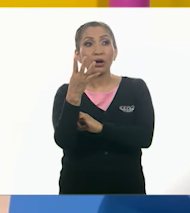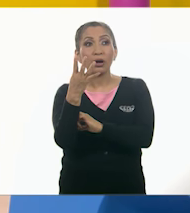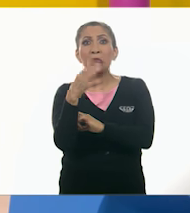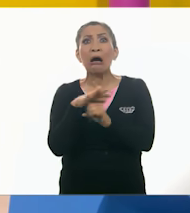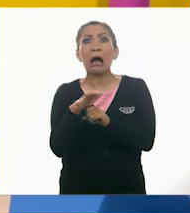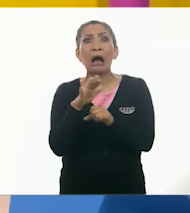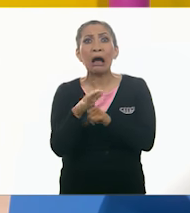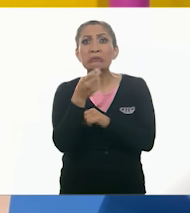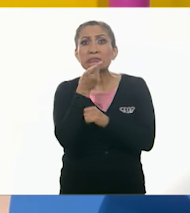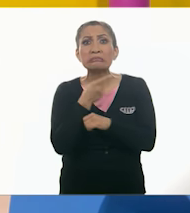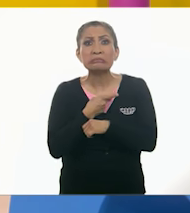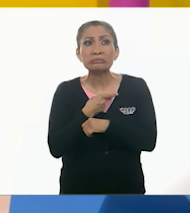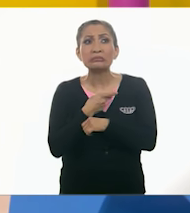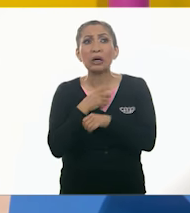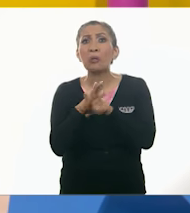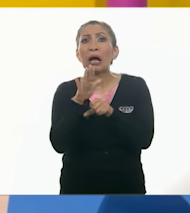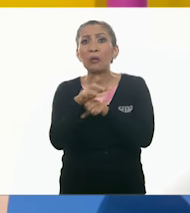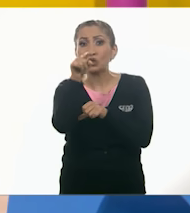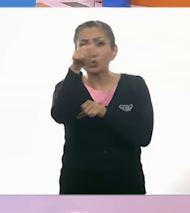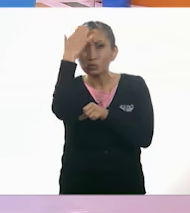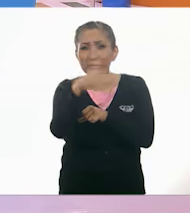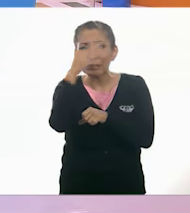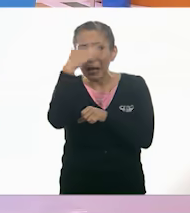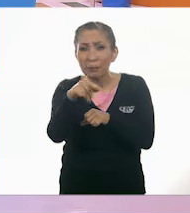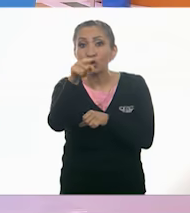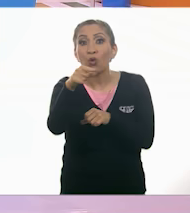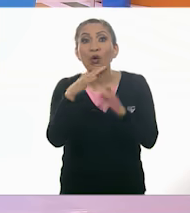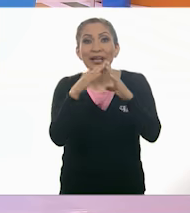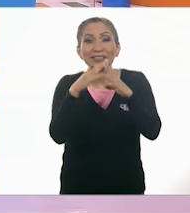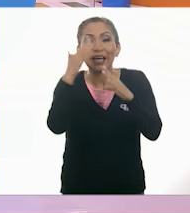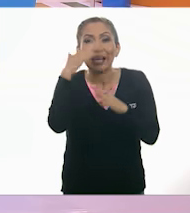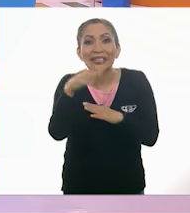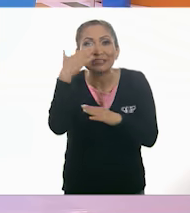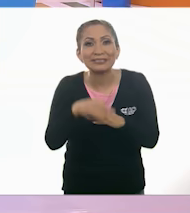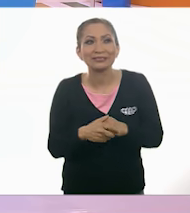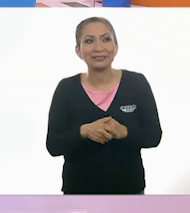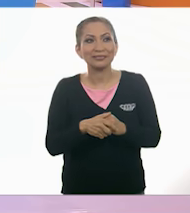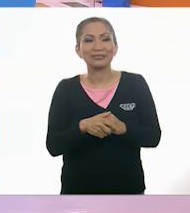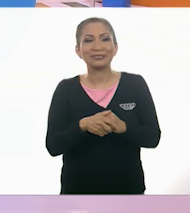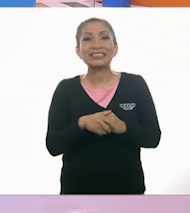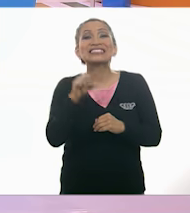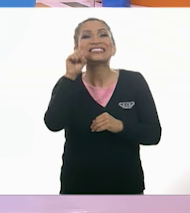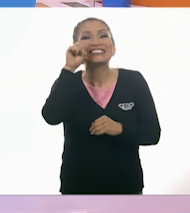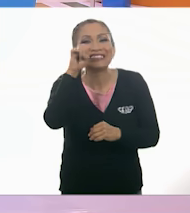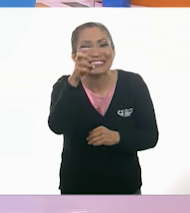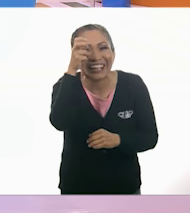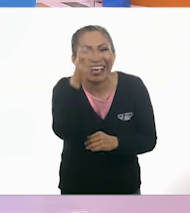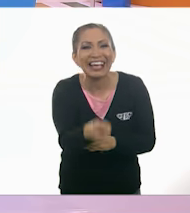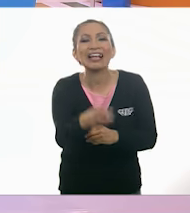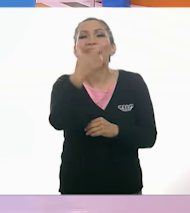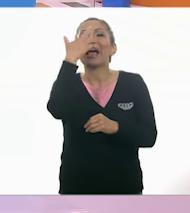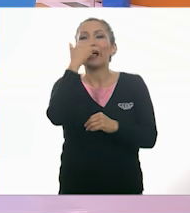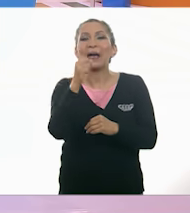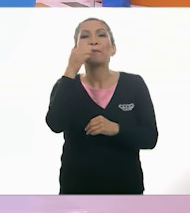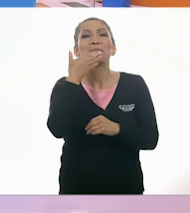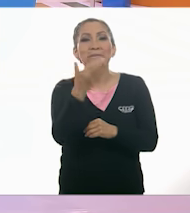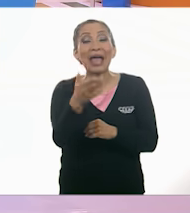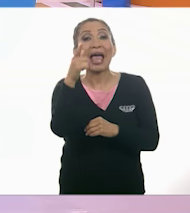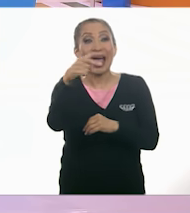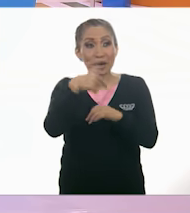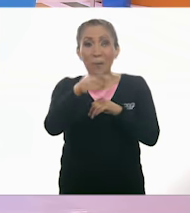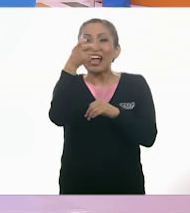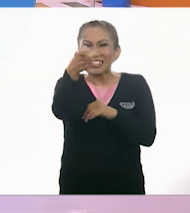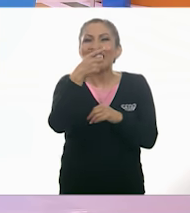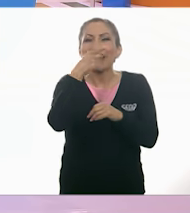¿Cuál es? ¿Cuál es? ¿Ustedes saben? ¿Allá en su casa? ¡Sí! ¡Tienen razón! ¡Ese es